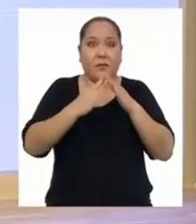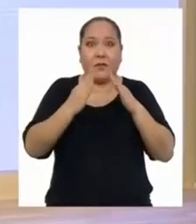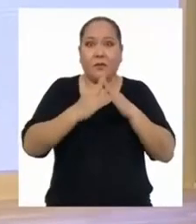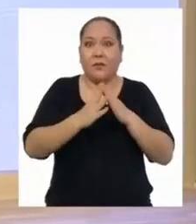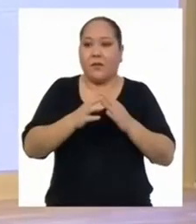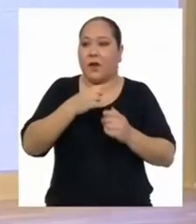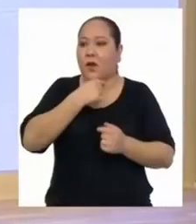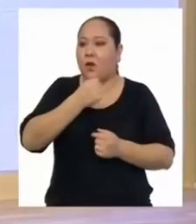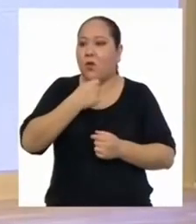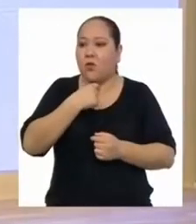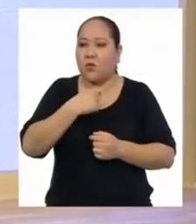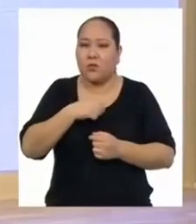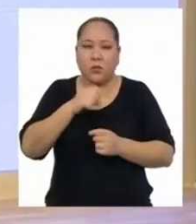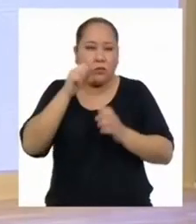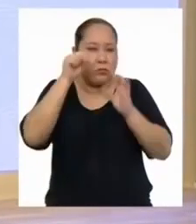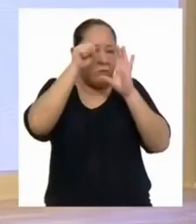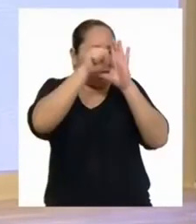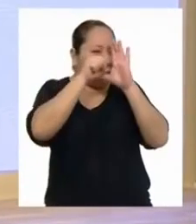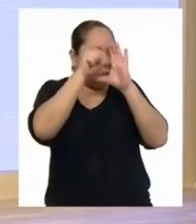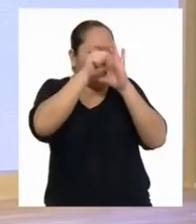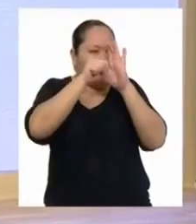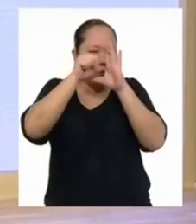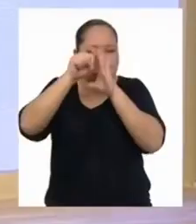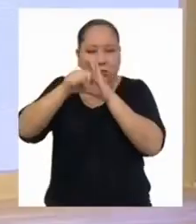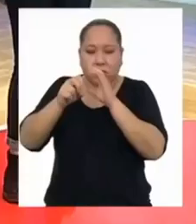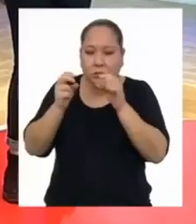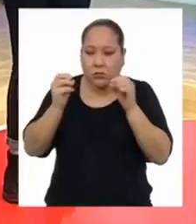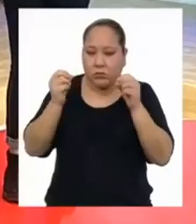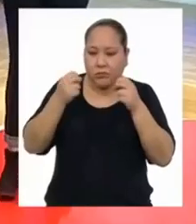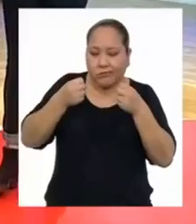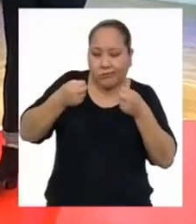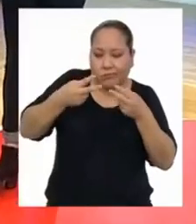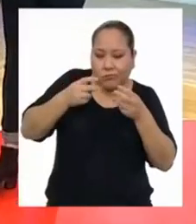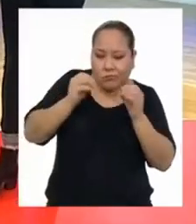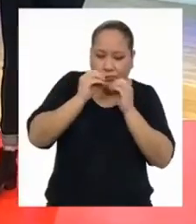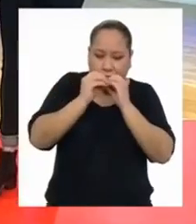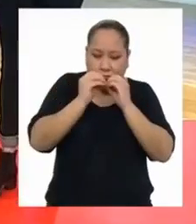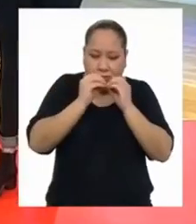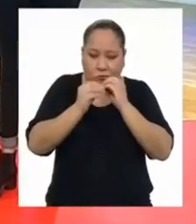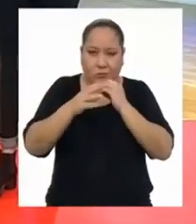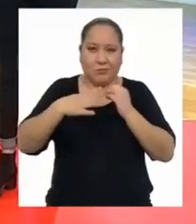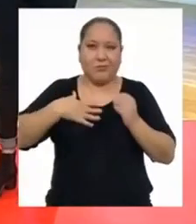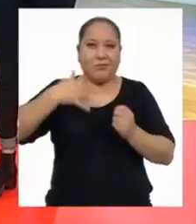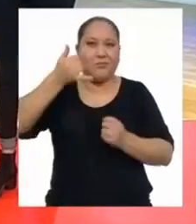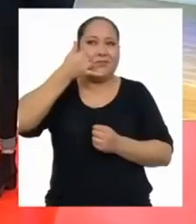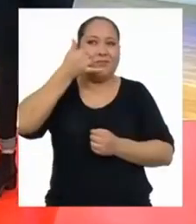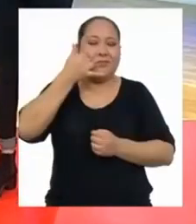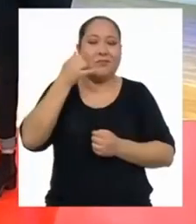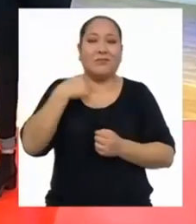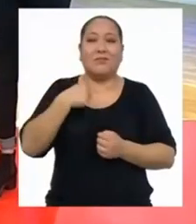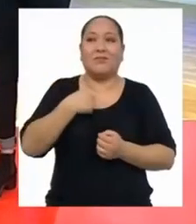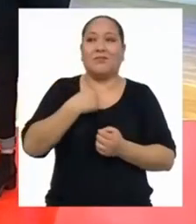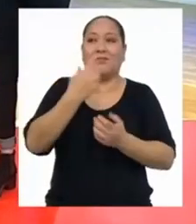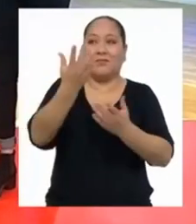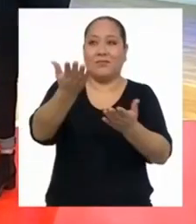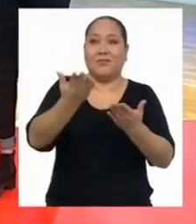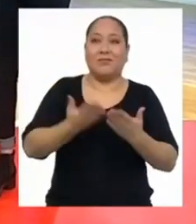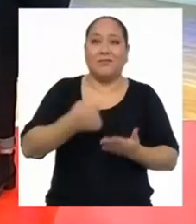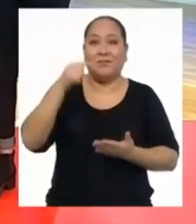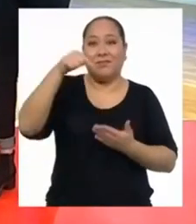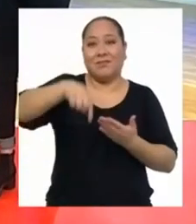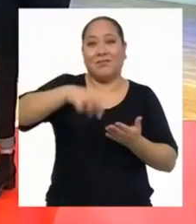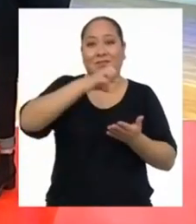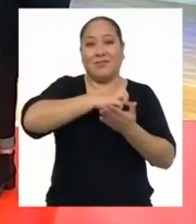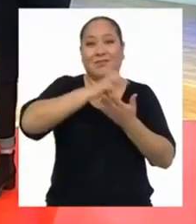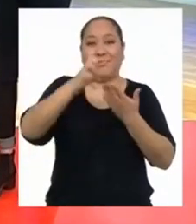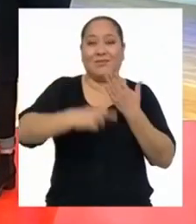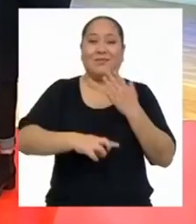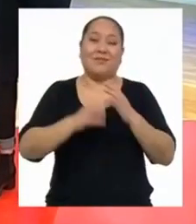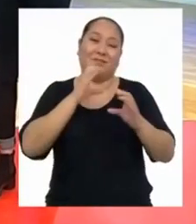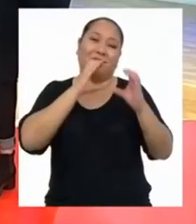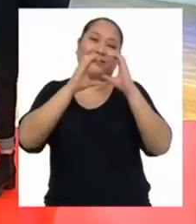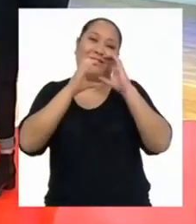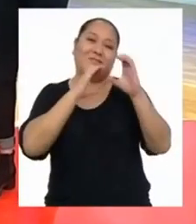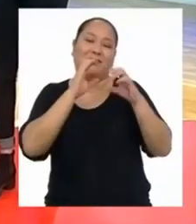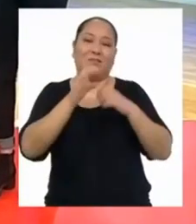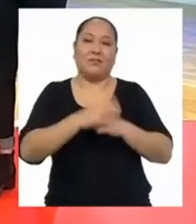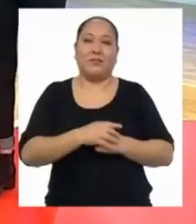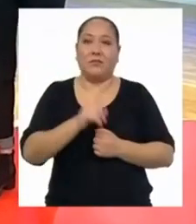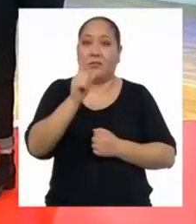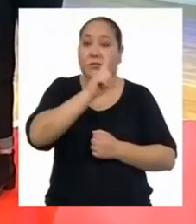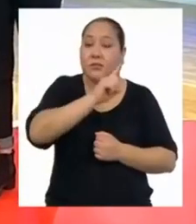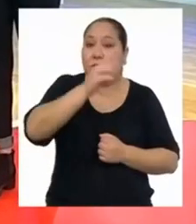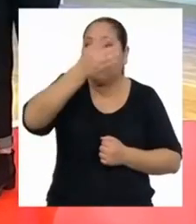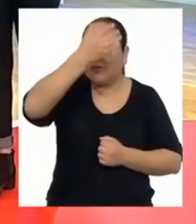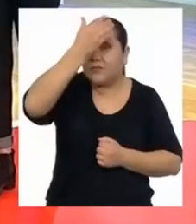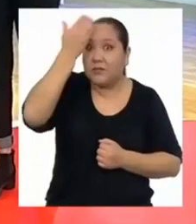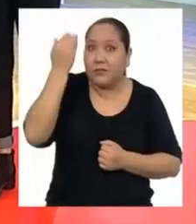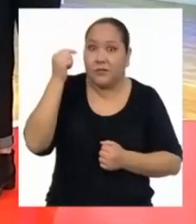a mi alrededor y editarlas juntas en mi celular. Les doy la bienvenida a este programa de comunicación. No te olvides que